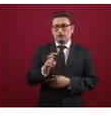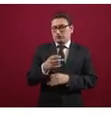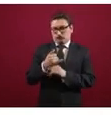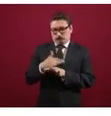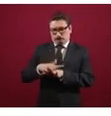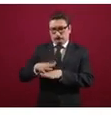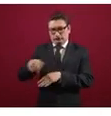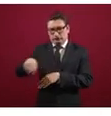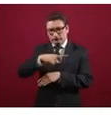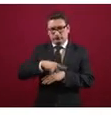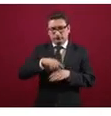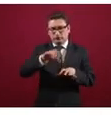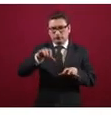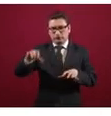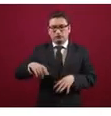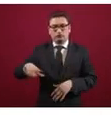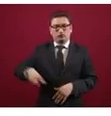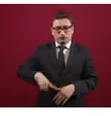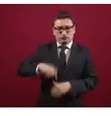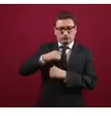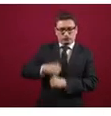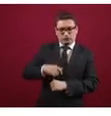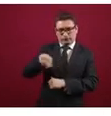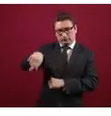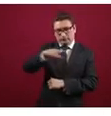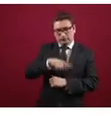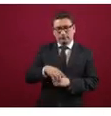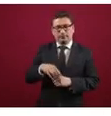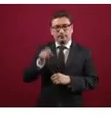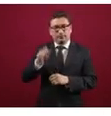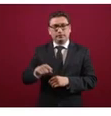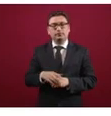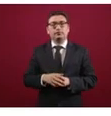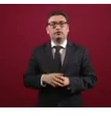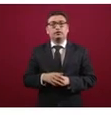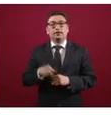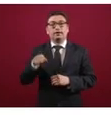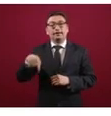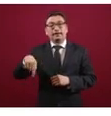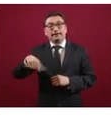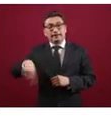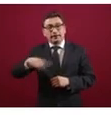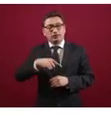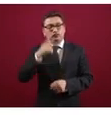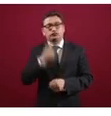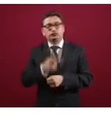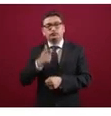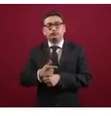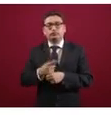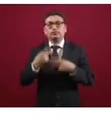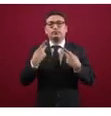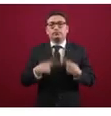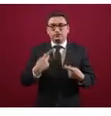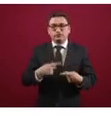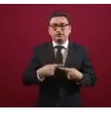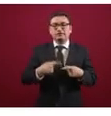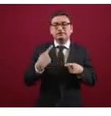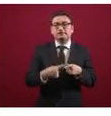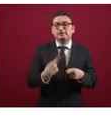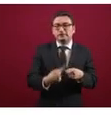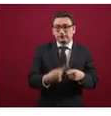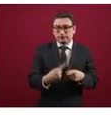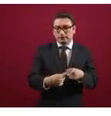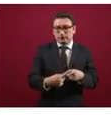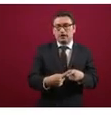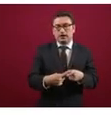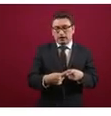propias fiscalías esto quiere decir que el dato es de propias fiscalías se han identificado 200 200